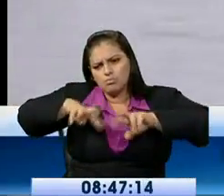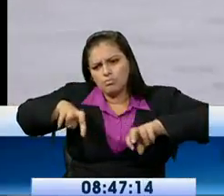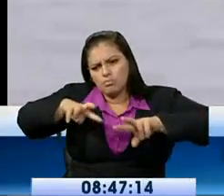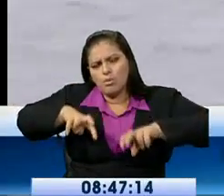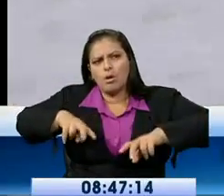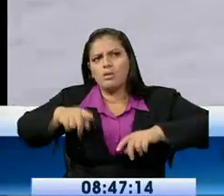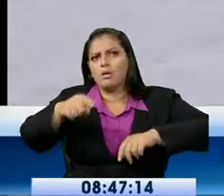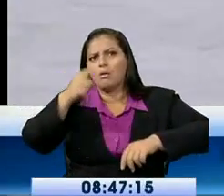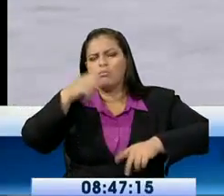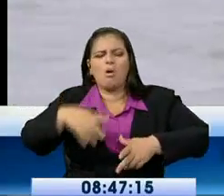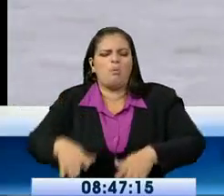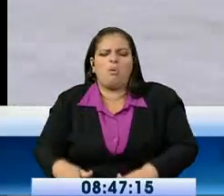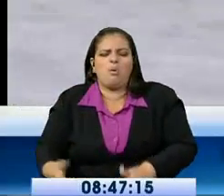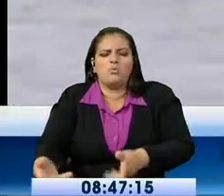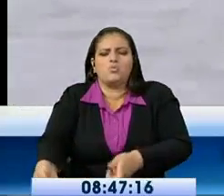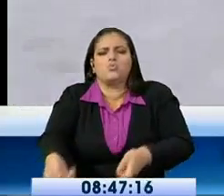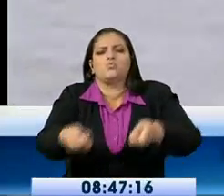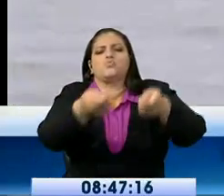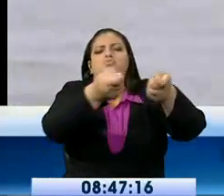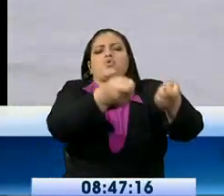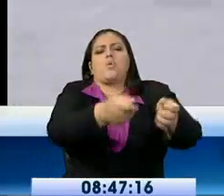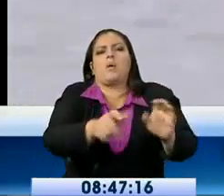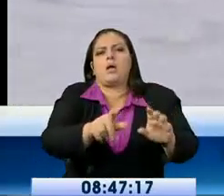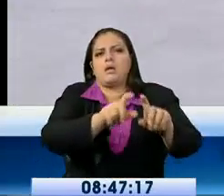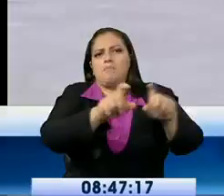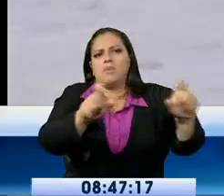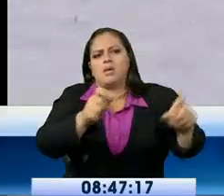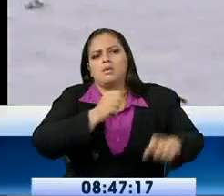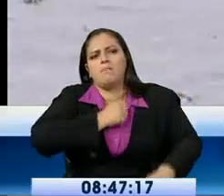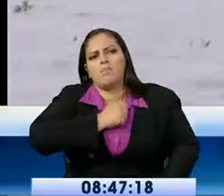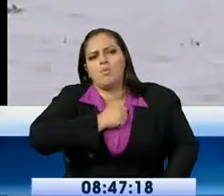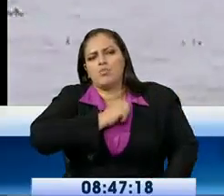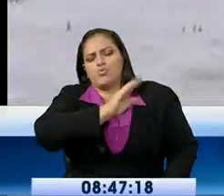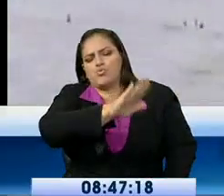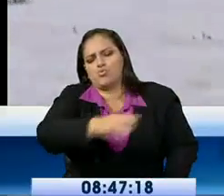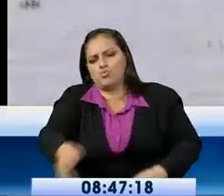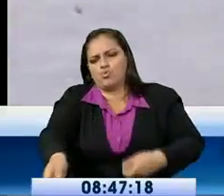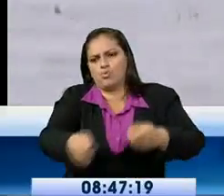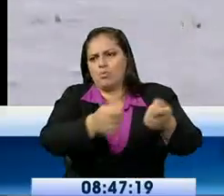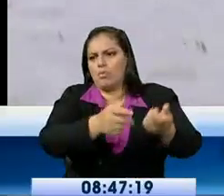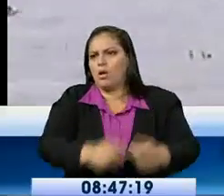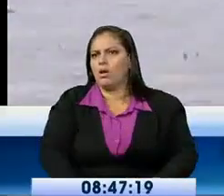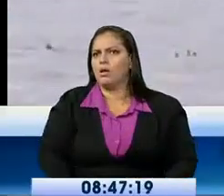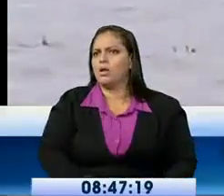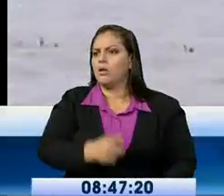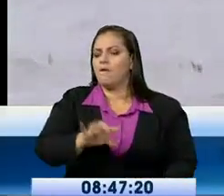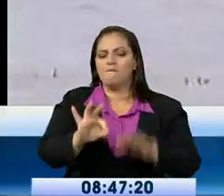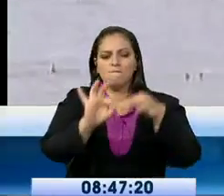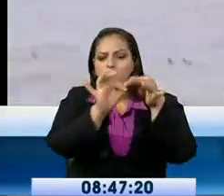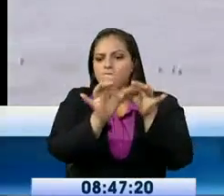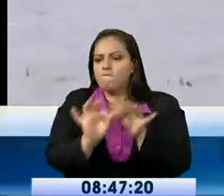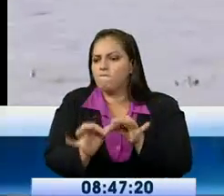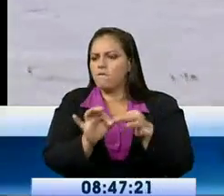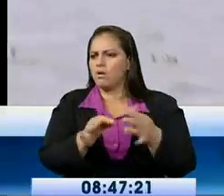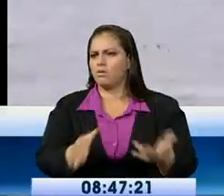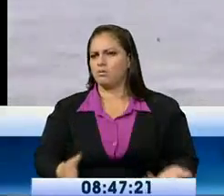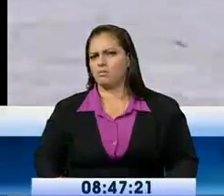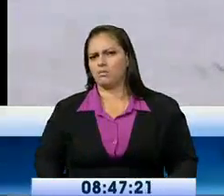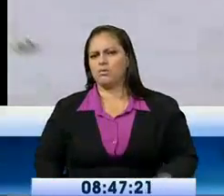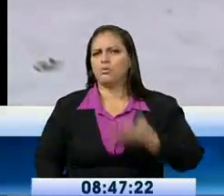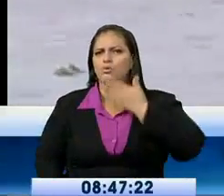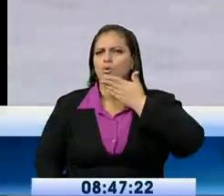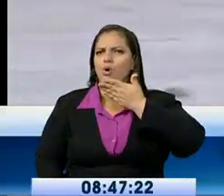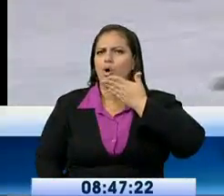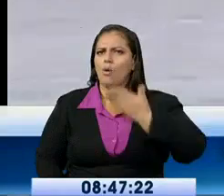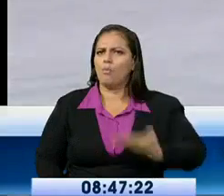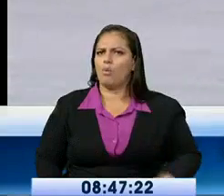El peritaje hoy ya no va a servir de nada. Tenían que haberla, ¿cómo se dice? Tenerlo en su poder, la propia